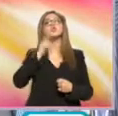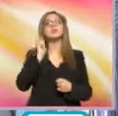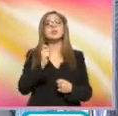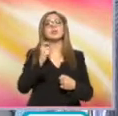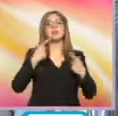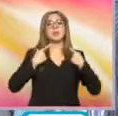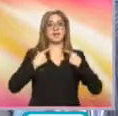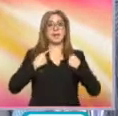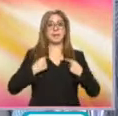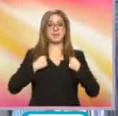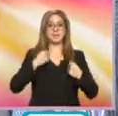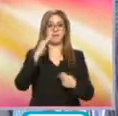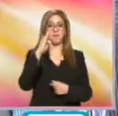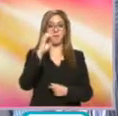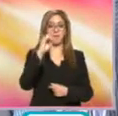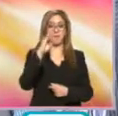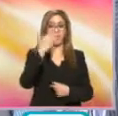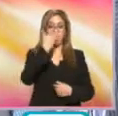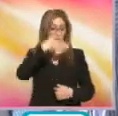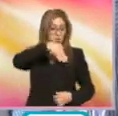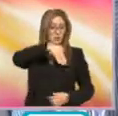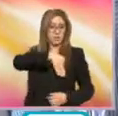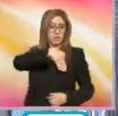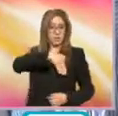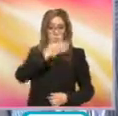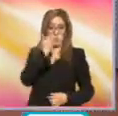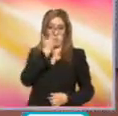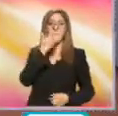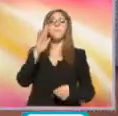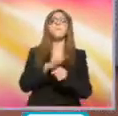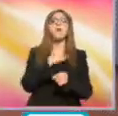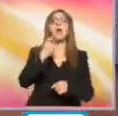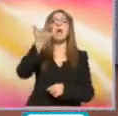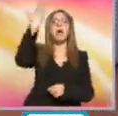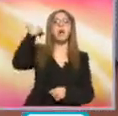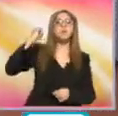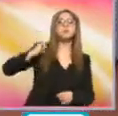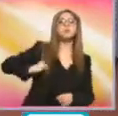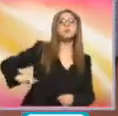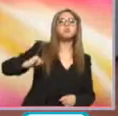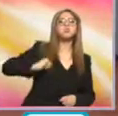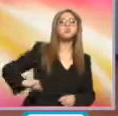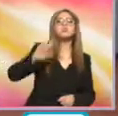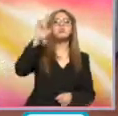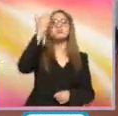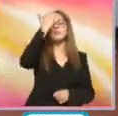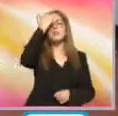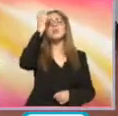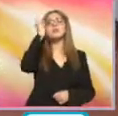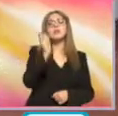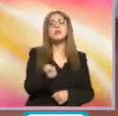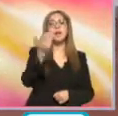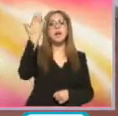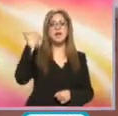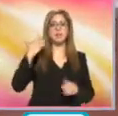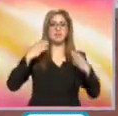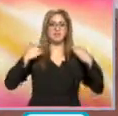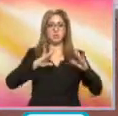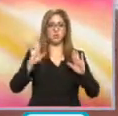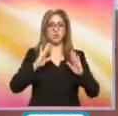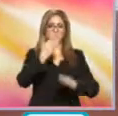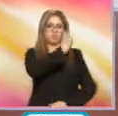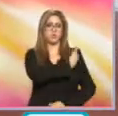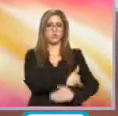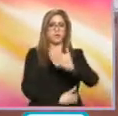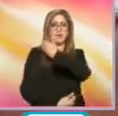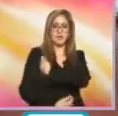más formales no tienen bolsillo al pecho, es porque antiguamente utilizaban los hombres el chaleco.